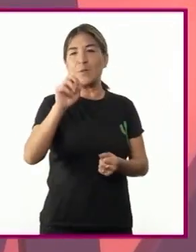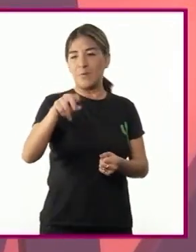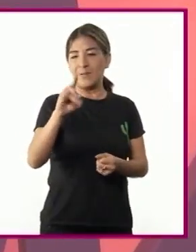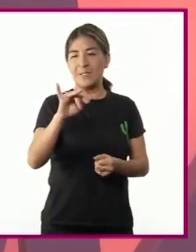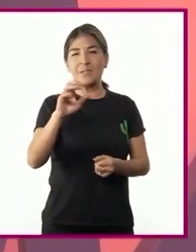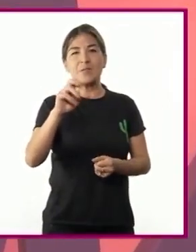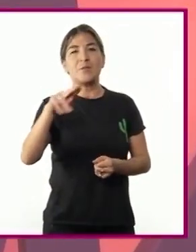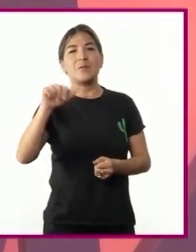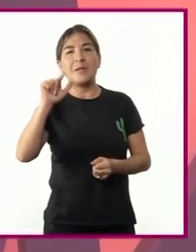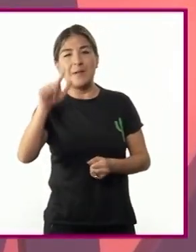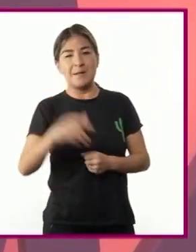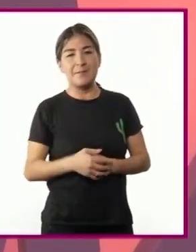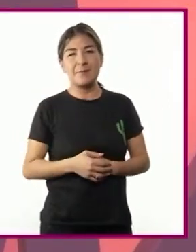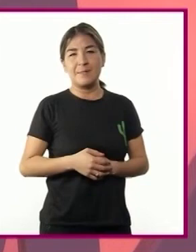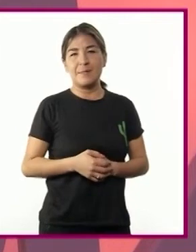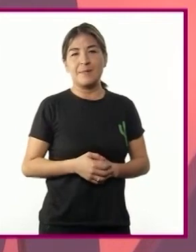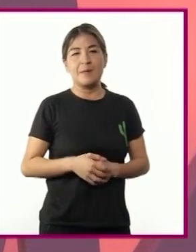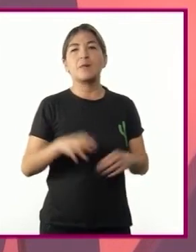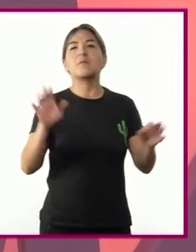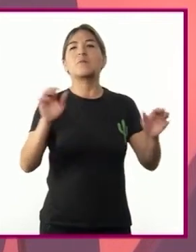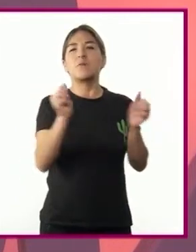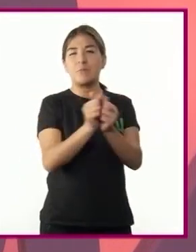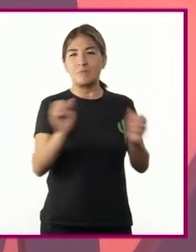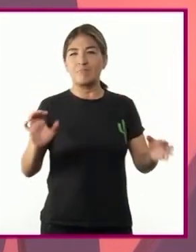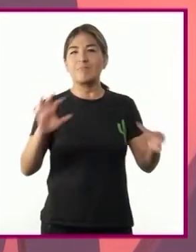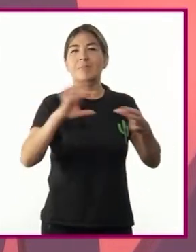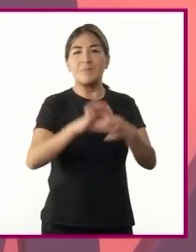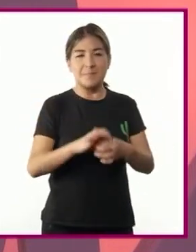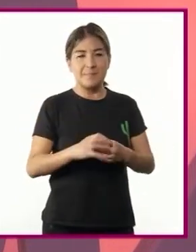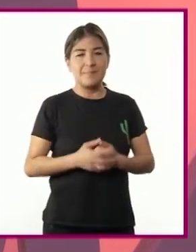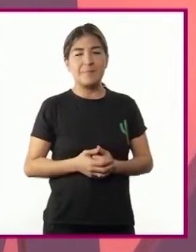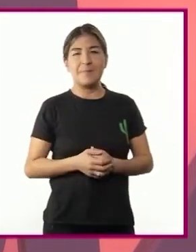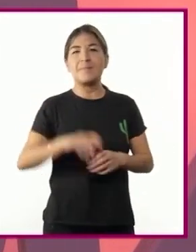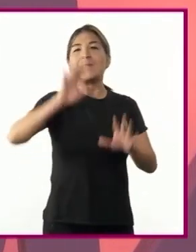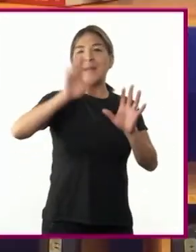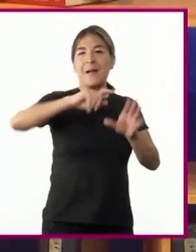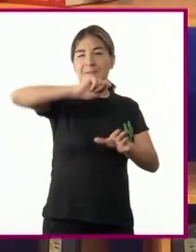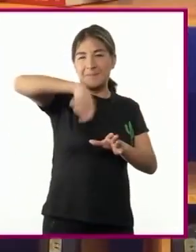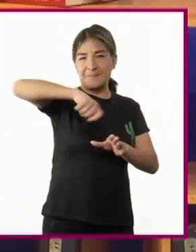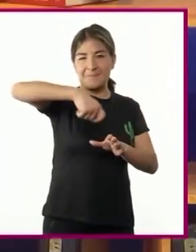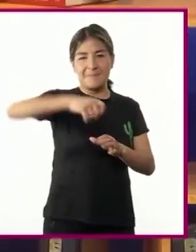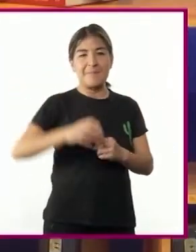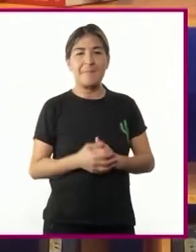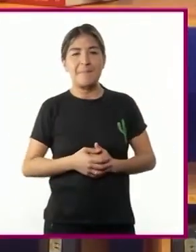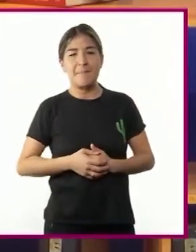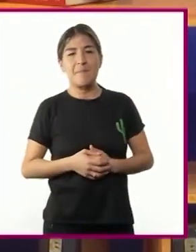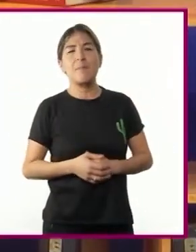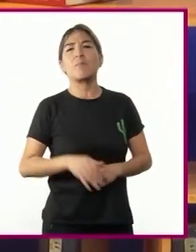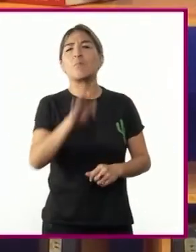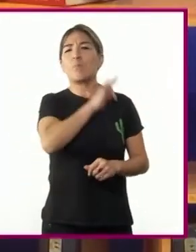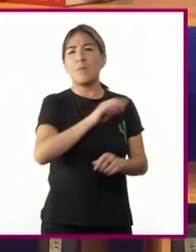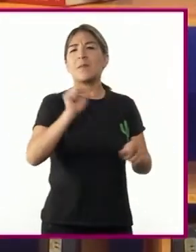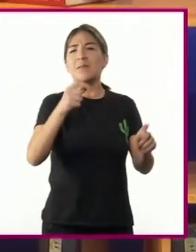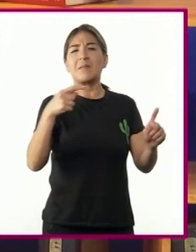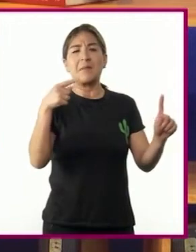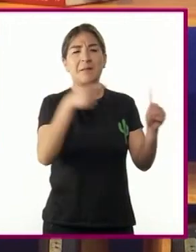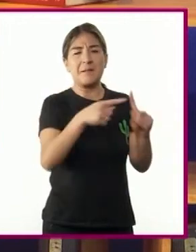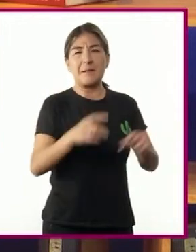decir, el condicional compuesto. Habrían mezclado. ¿Y se podría quedar el